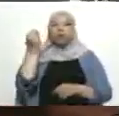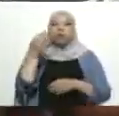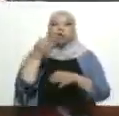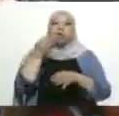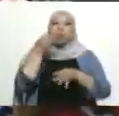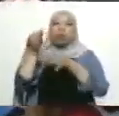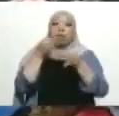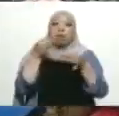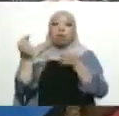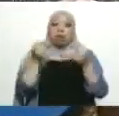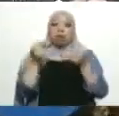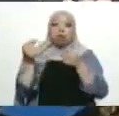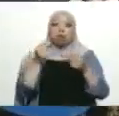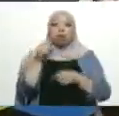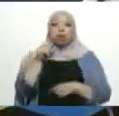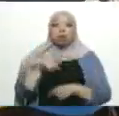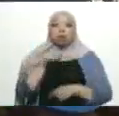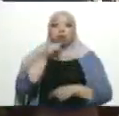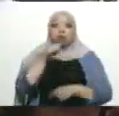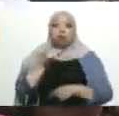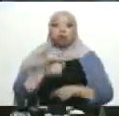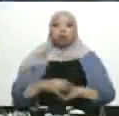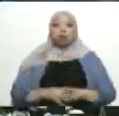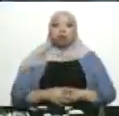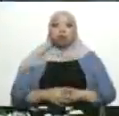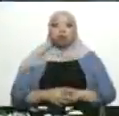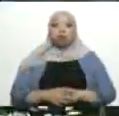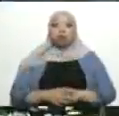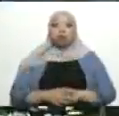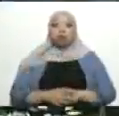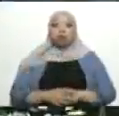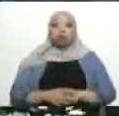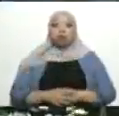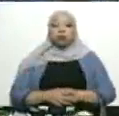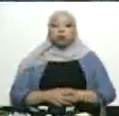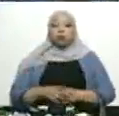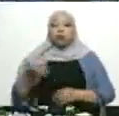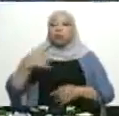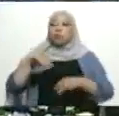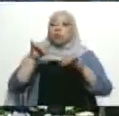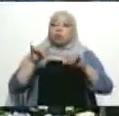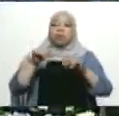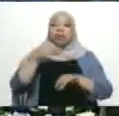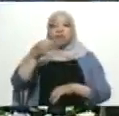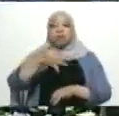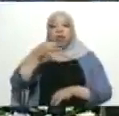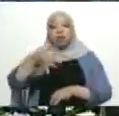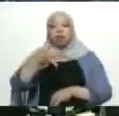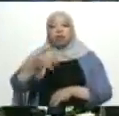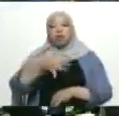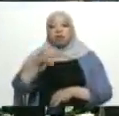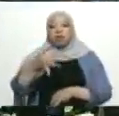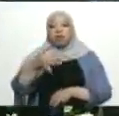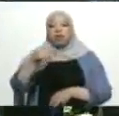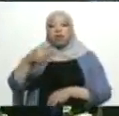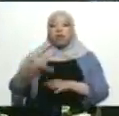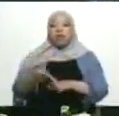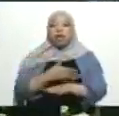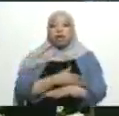conversatorio, porque aquí no habemos extraños. ¿Quiénes estamos aquí? Los mismos de siempre, los de